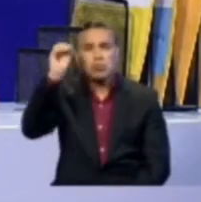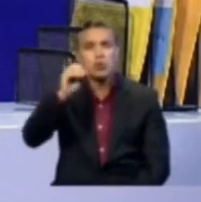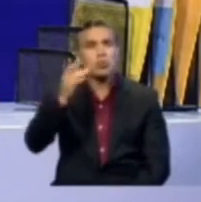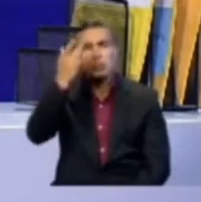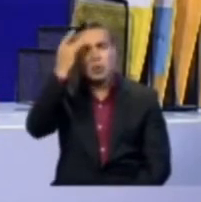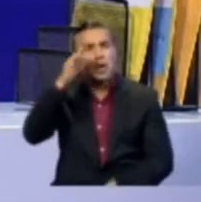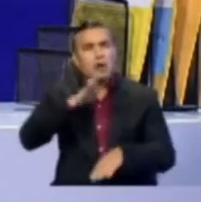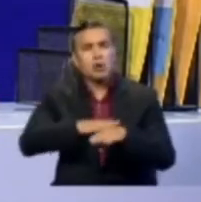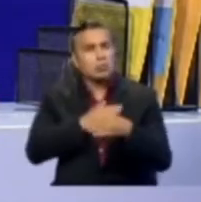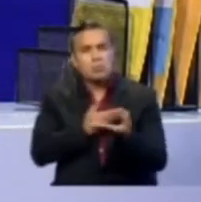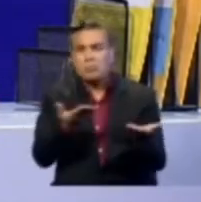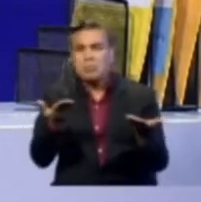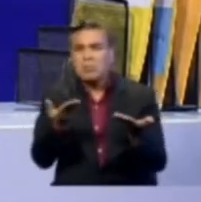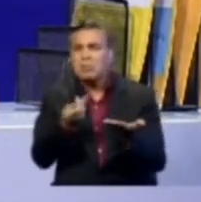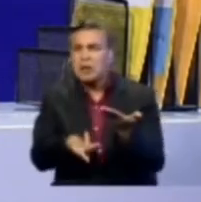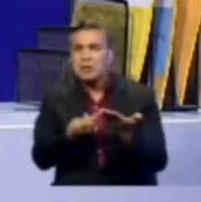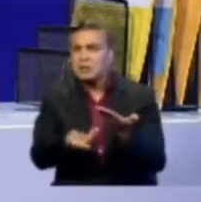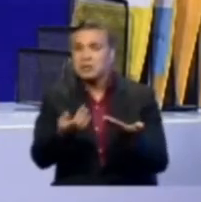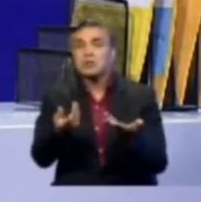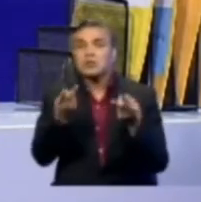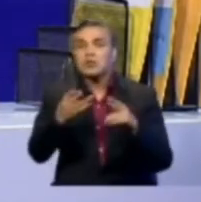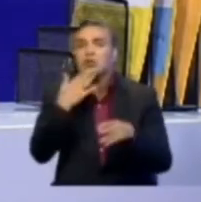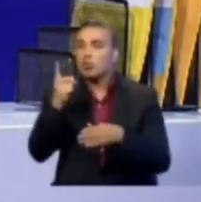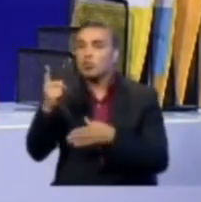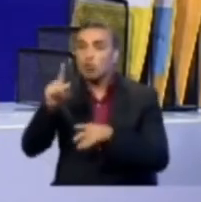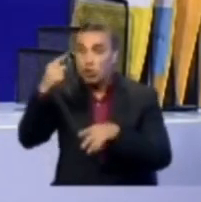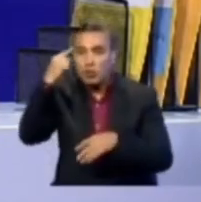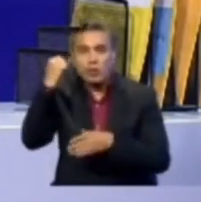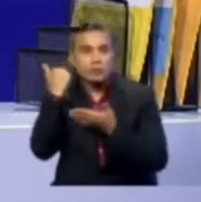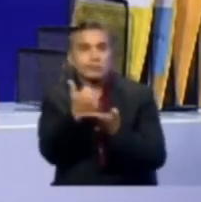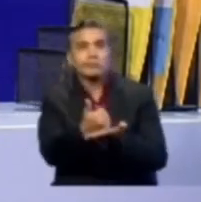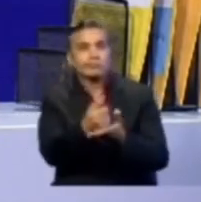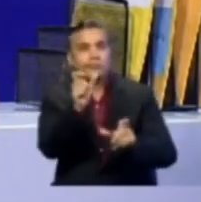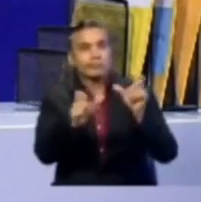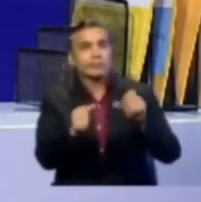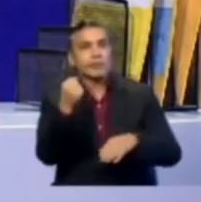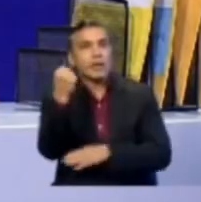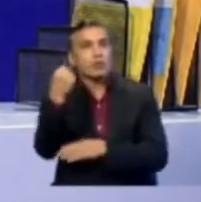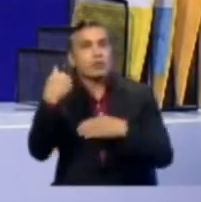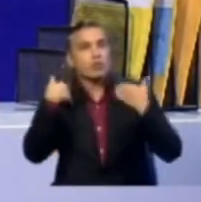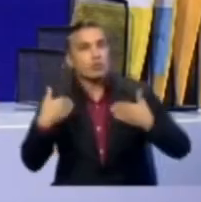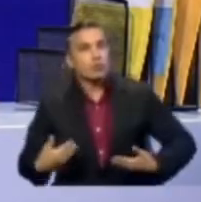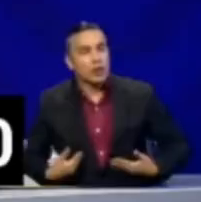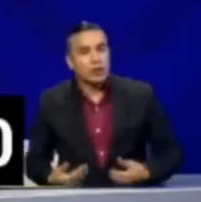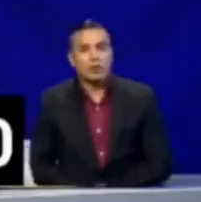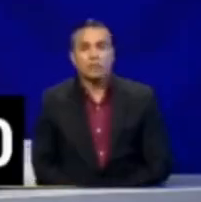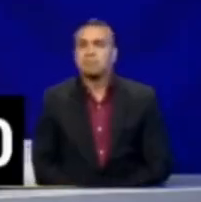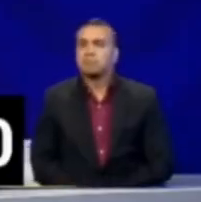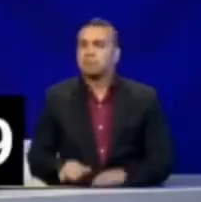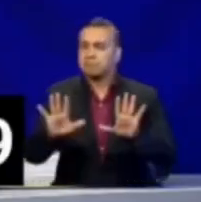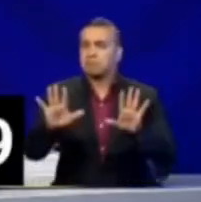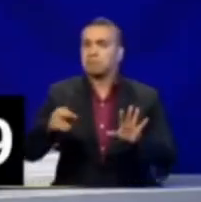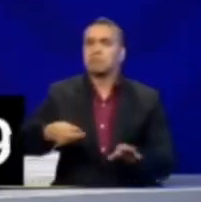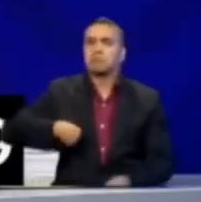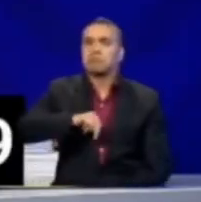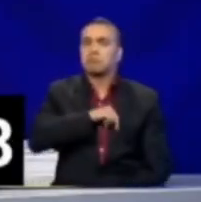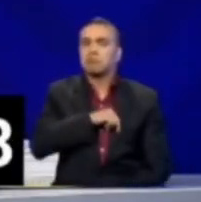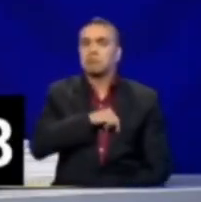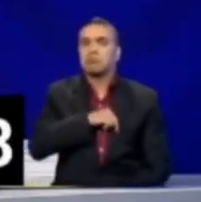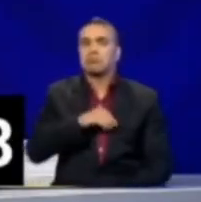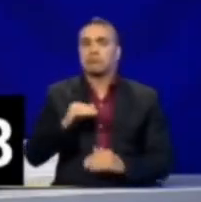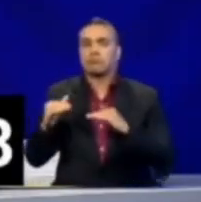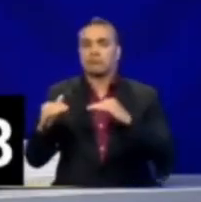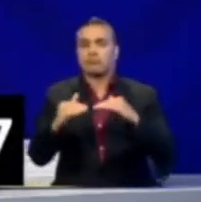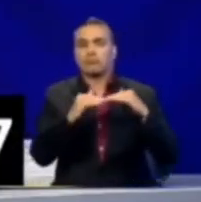causas de esto y de qué forma protegerá su gobierno a la ciudadanía en el marco de los derechos humanos? Bien, nosotros somos